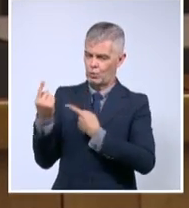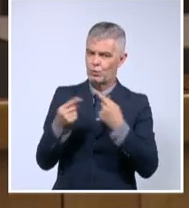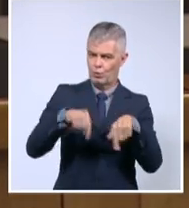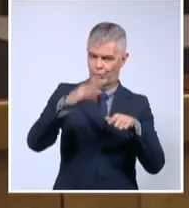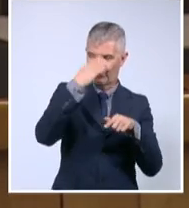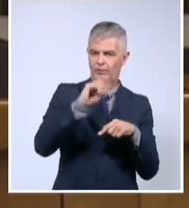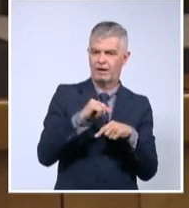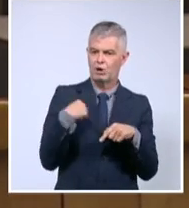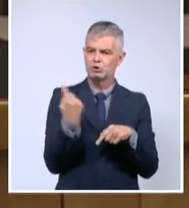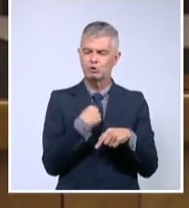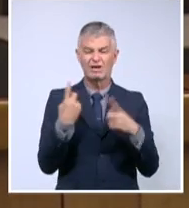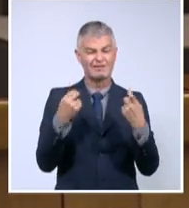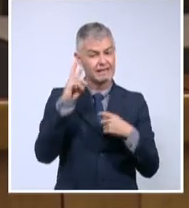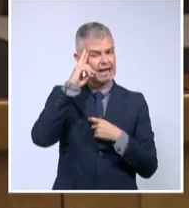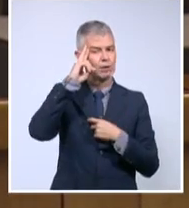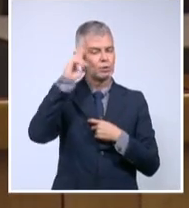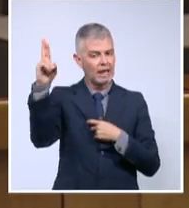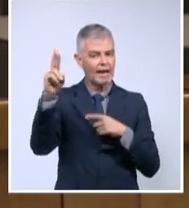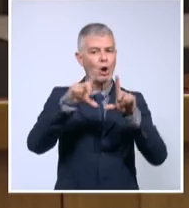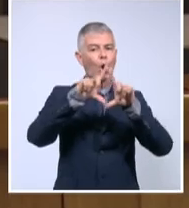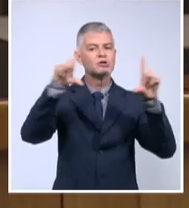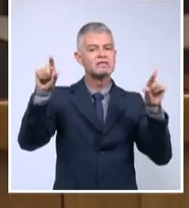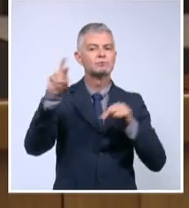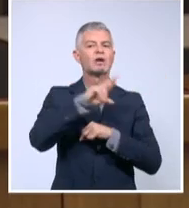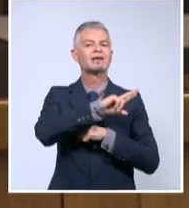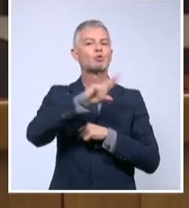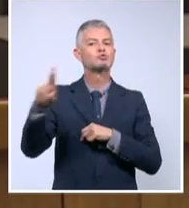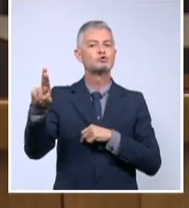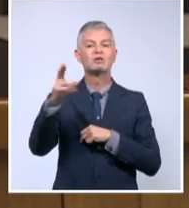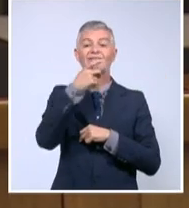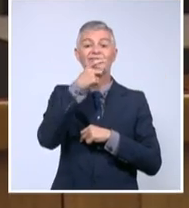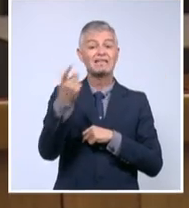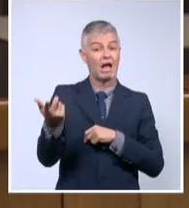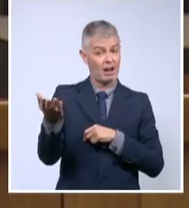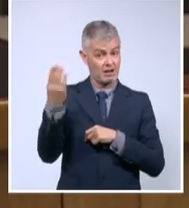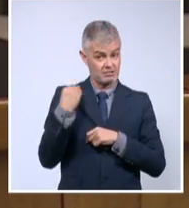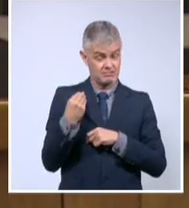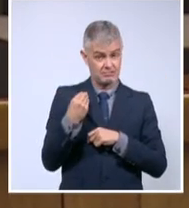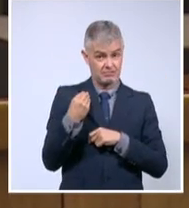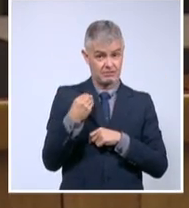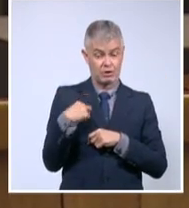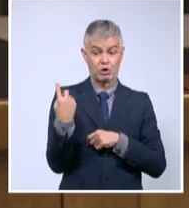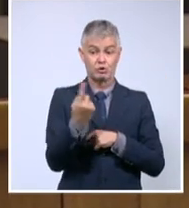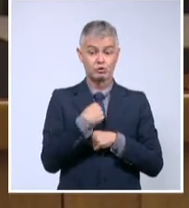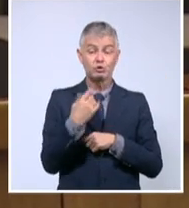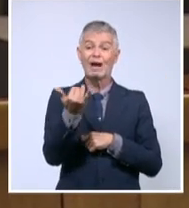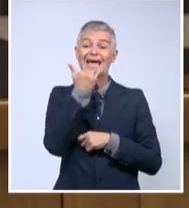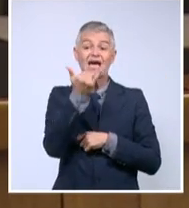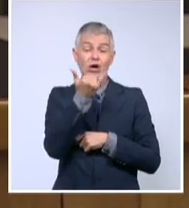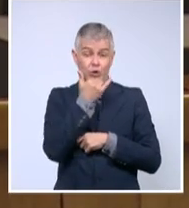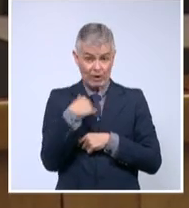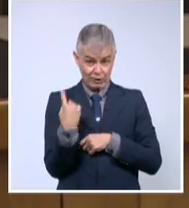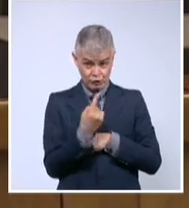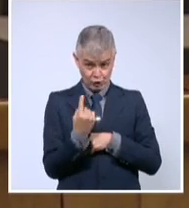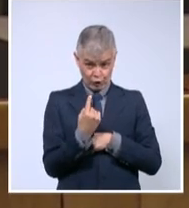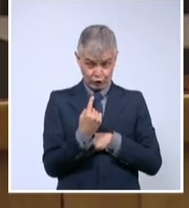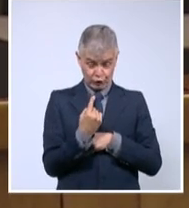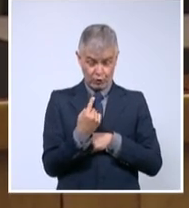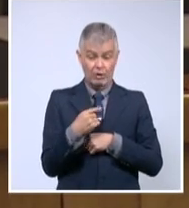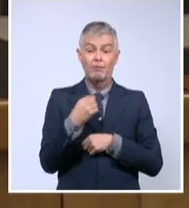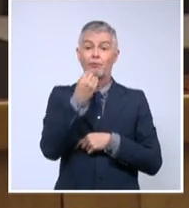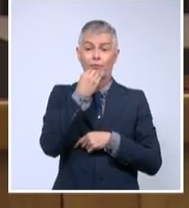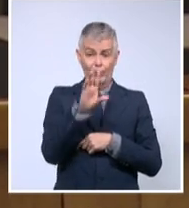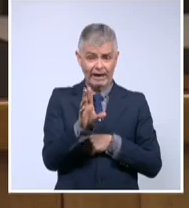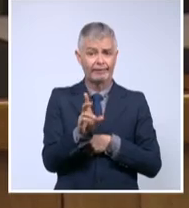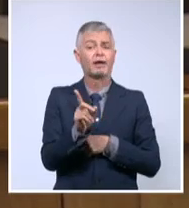vez el concepto de revolución que nos legó Fidel, así como su advertencia de que solo nuestros errores podrían llevar a la